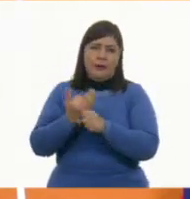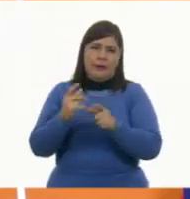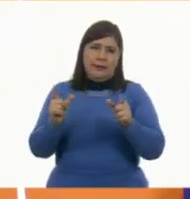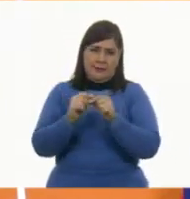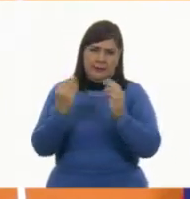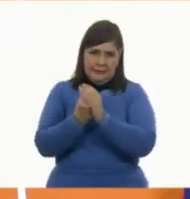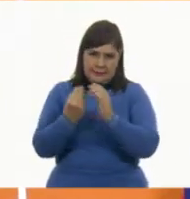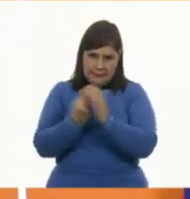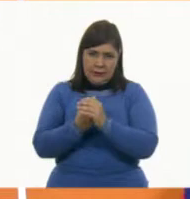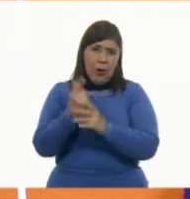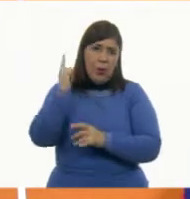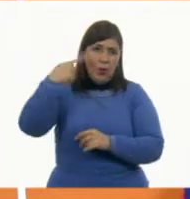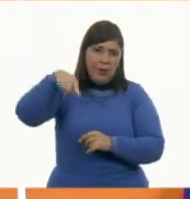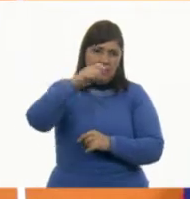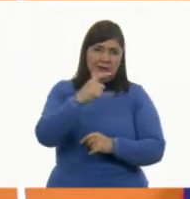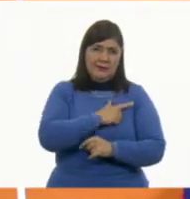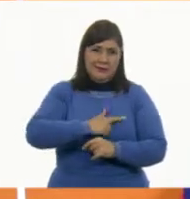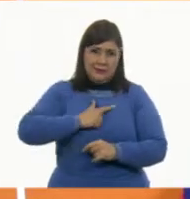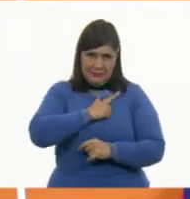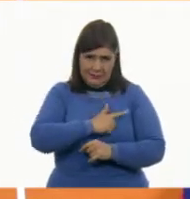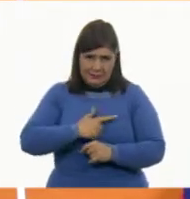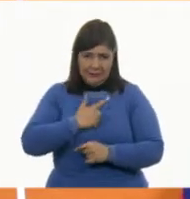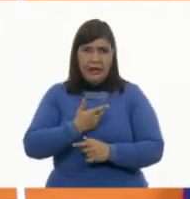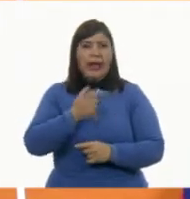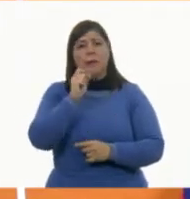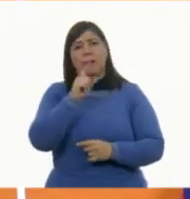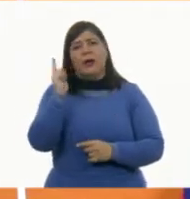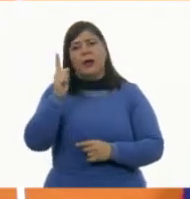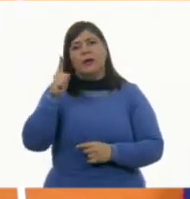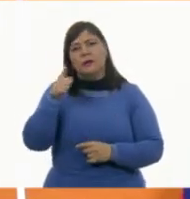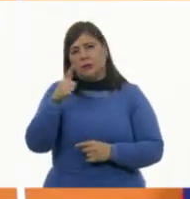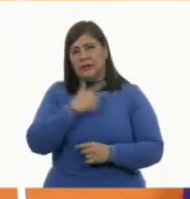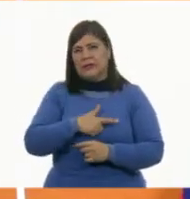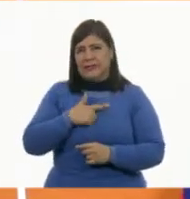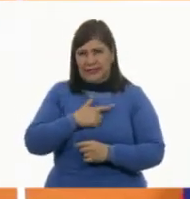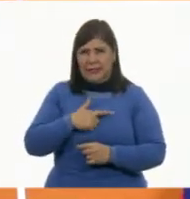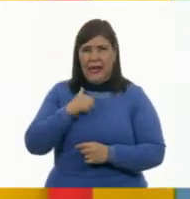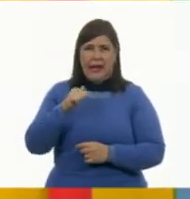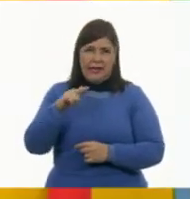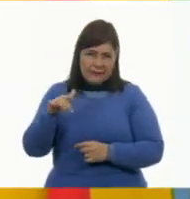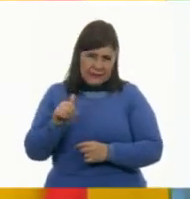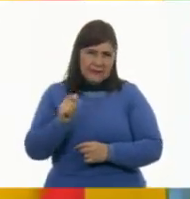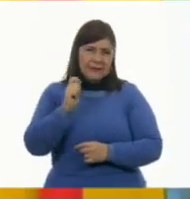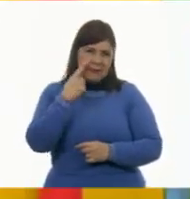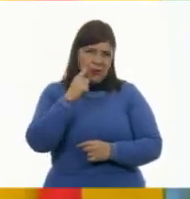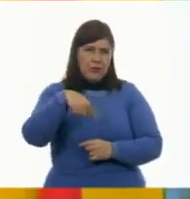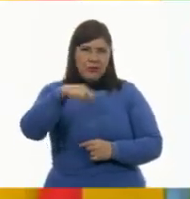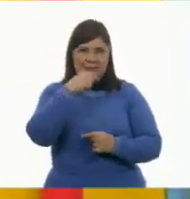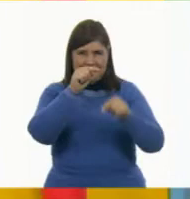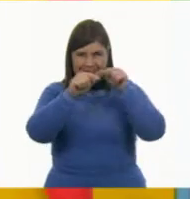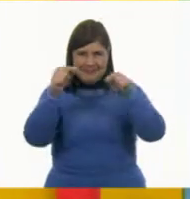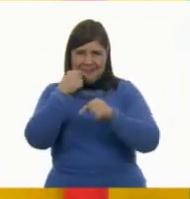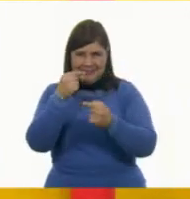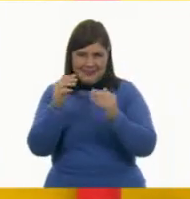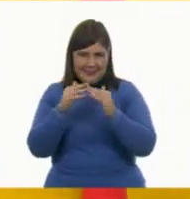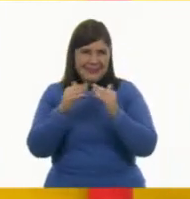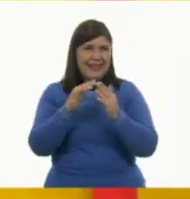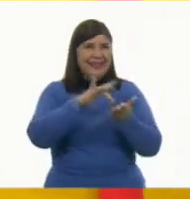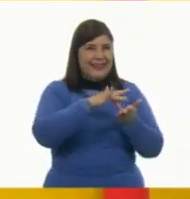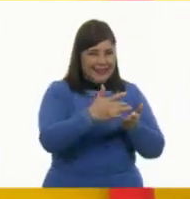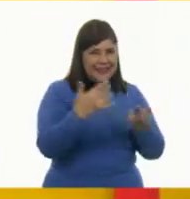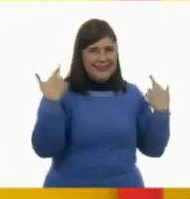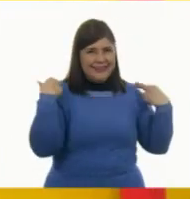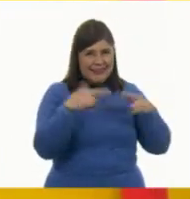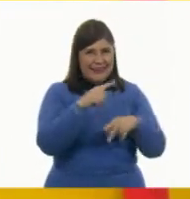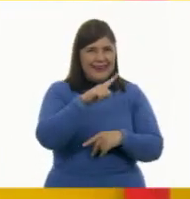la clase de hoy. Espero la hayan disfrutado y también la hayas disfrutado tú, Alexia, y todos los niños y niñas en casa. Muchas gracias, profe Lalo. Al contrario,